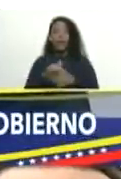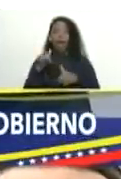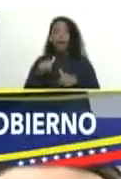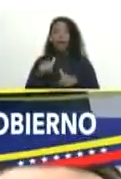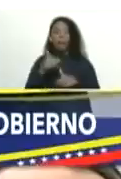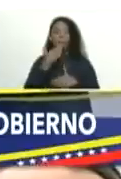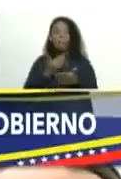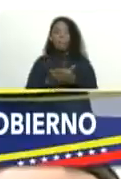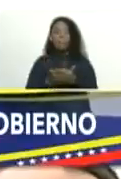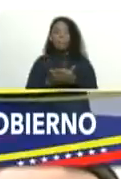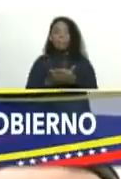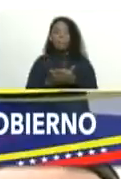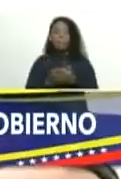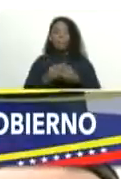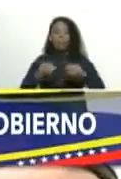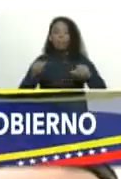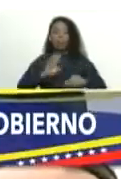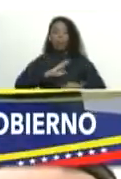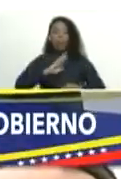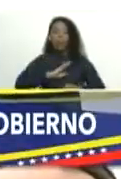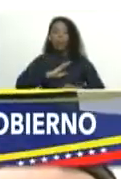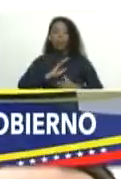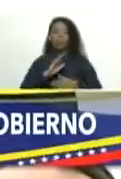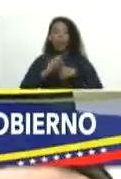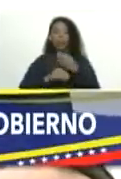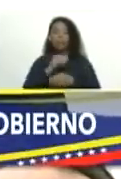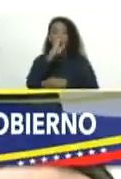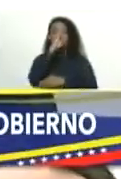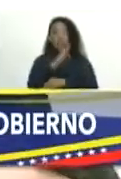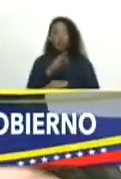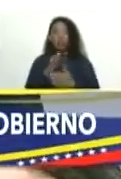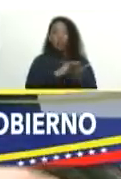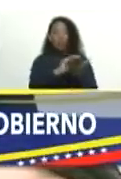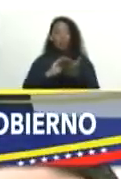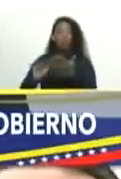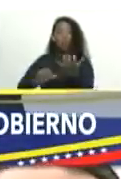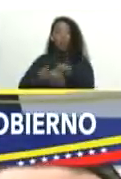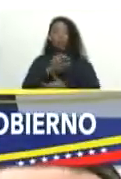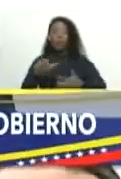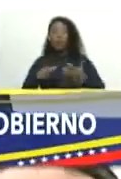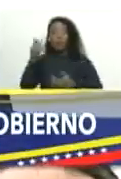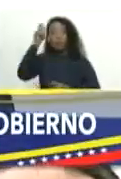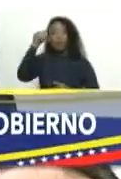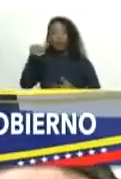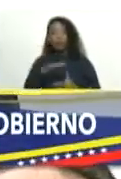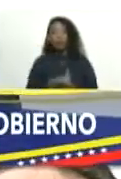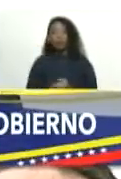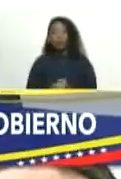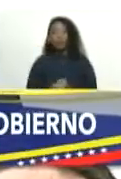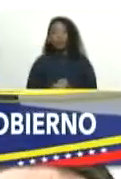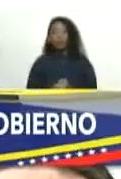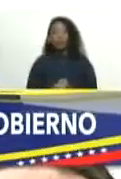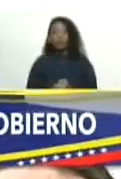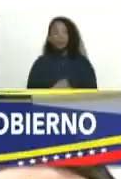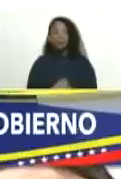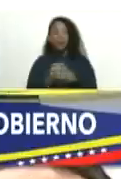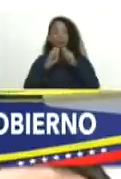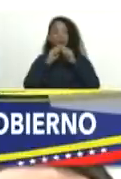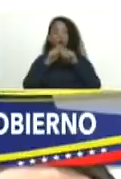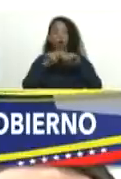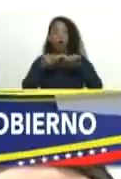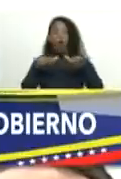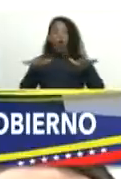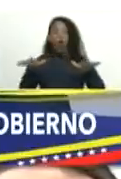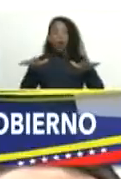permitido territorializar, ir al detalle en la solución de los problemas de nuestro pueblo. Nosotros hemos estado desplegados